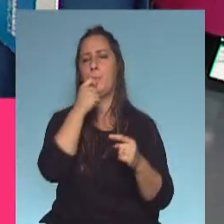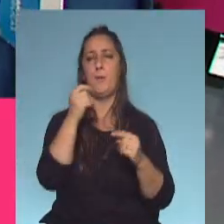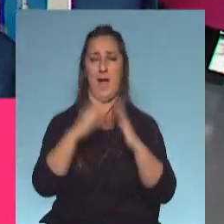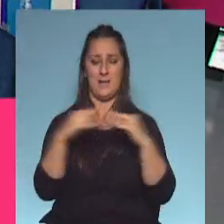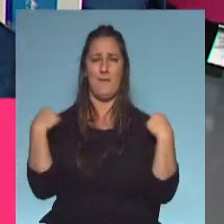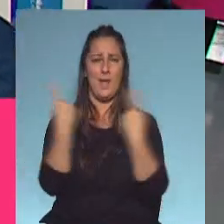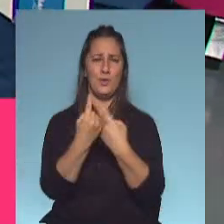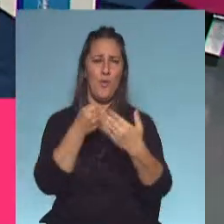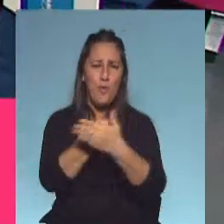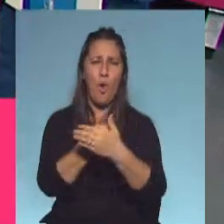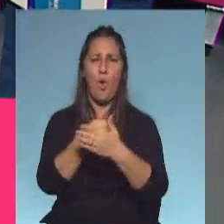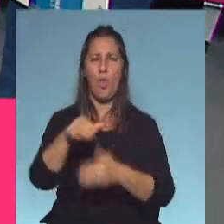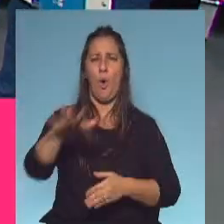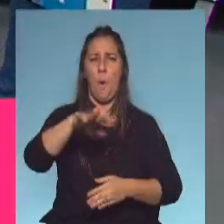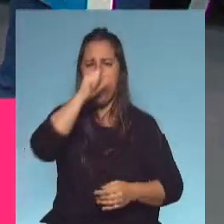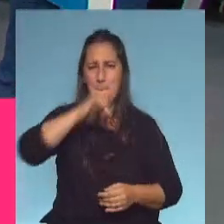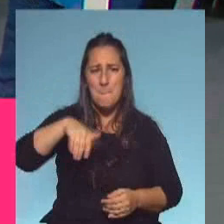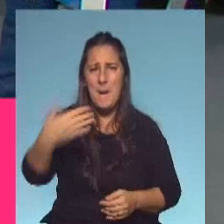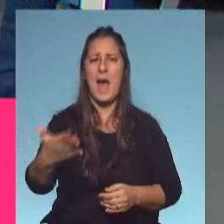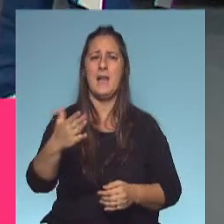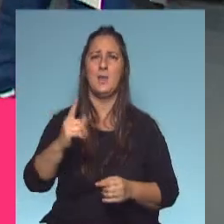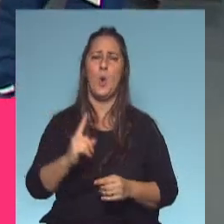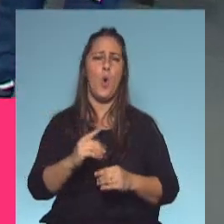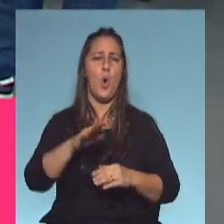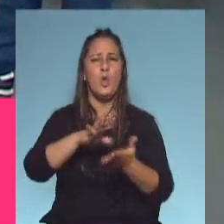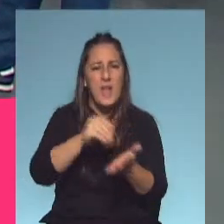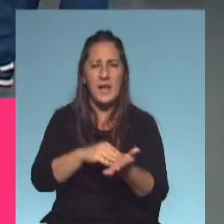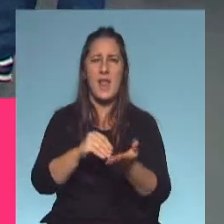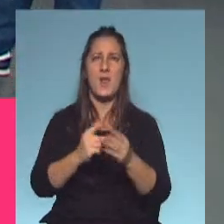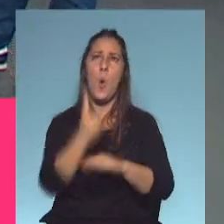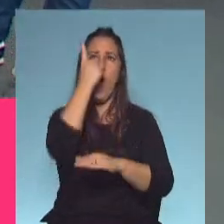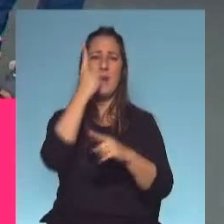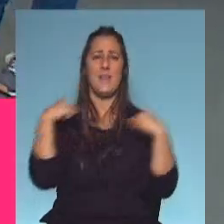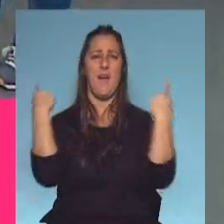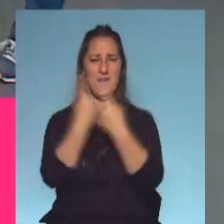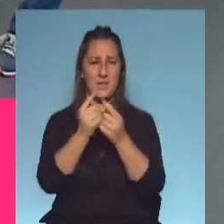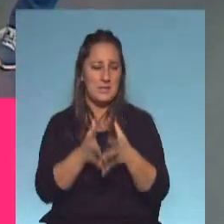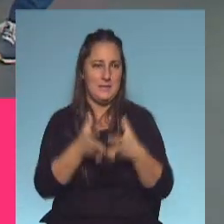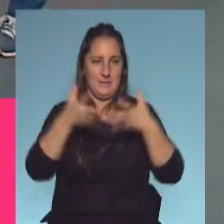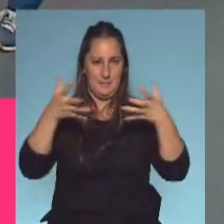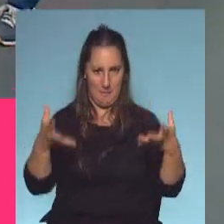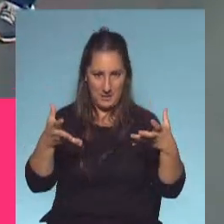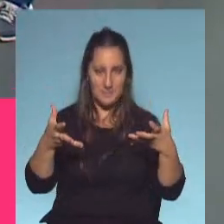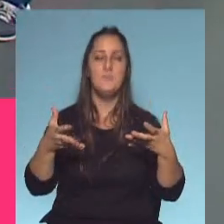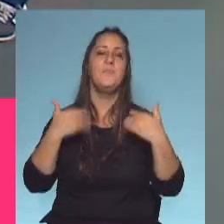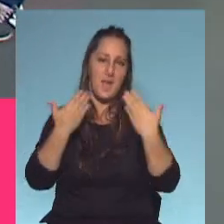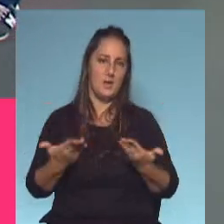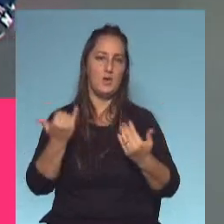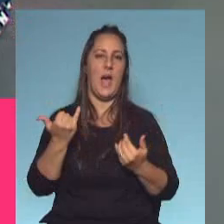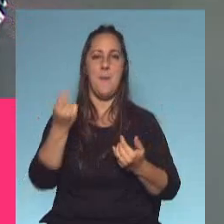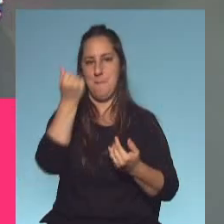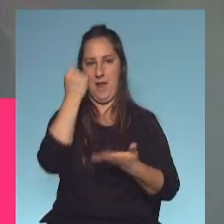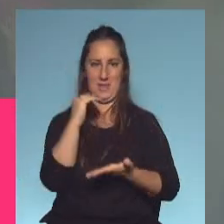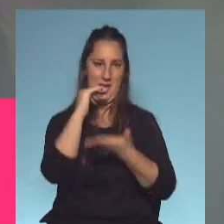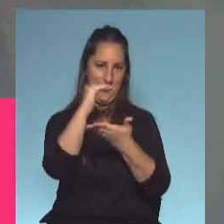el fondo, hay un patio, hay un terrenito o arriba como para hacer una habitación. Entonces, para agrandar, claro, te van a dar una guita